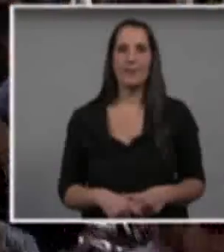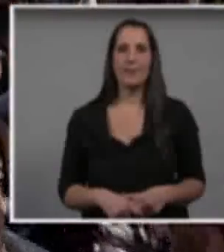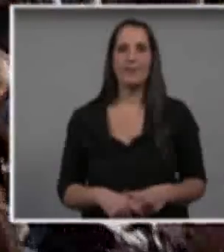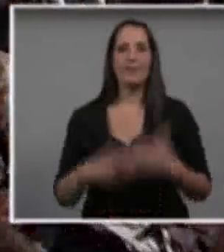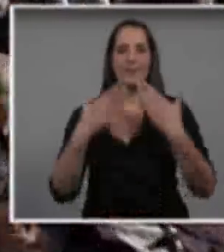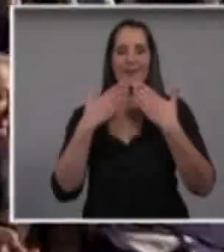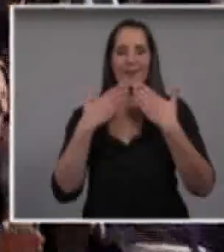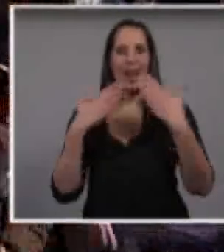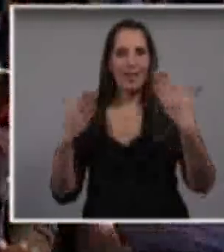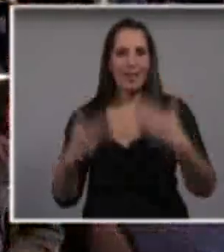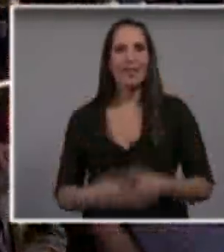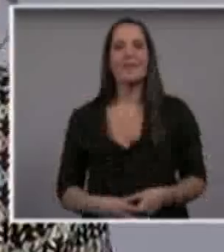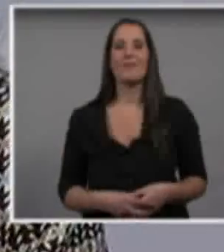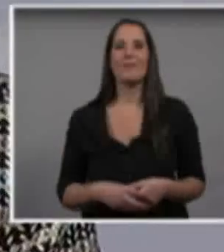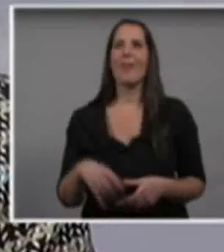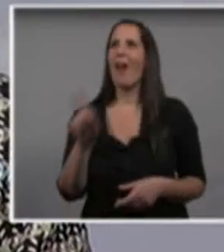Gracias.